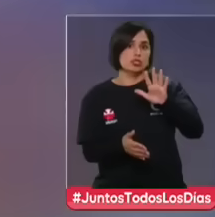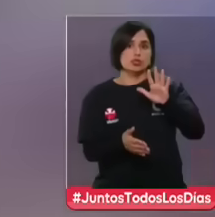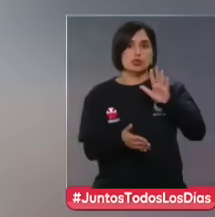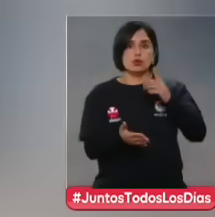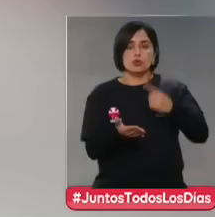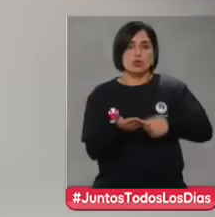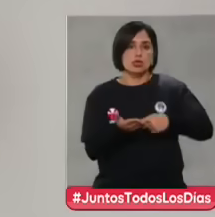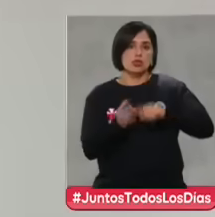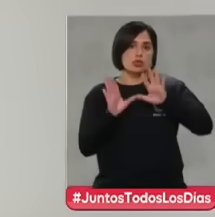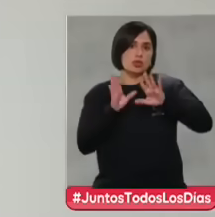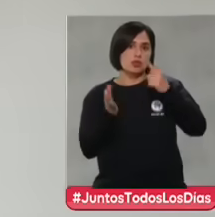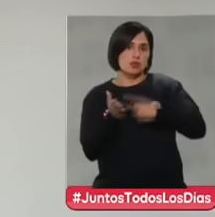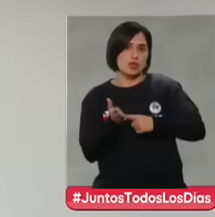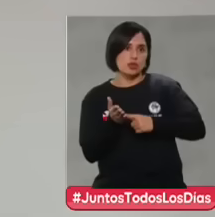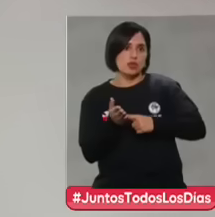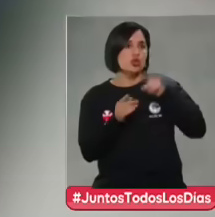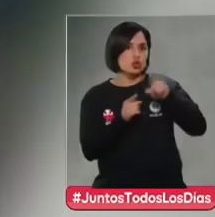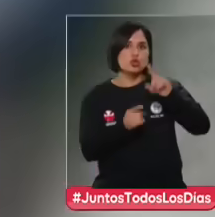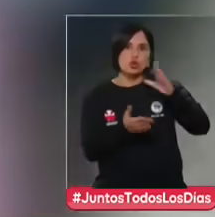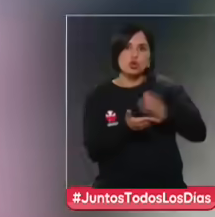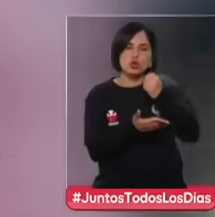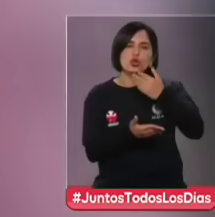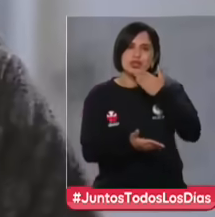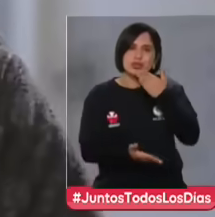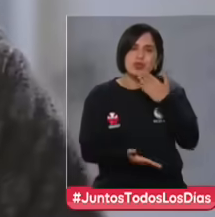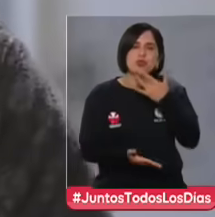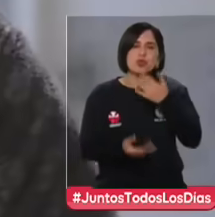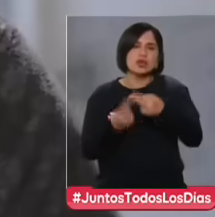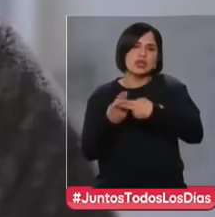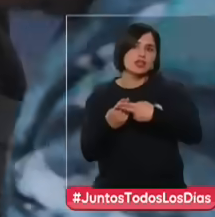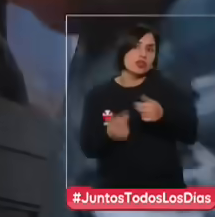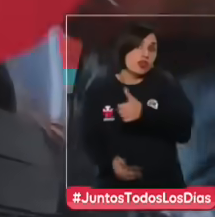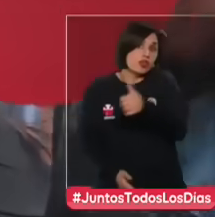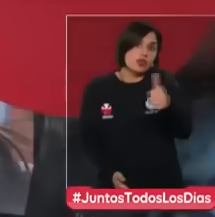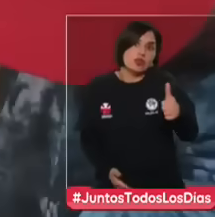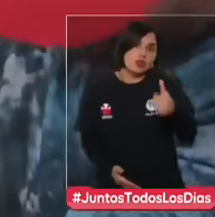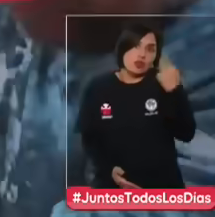sido, también es tu logro, porque la Teletón es de todos.